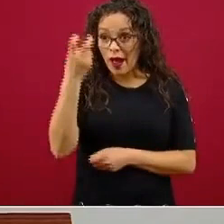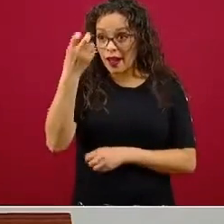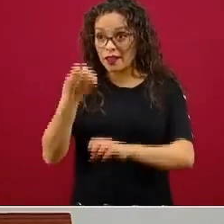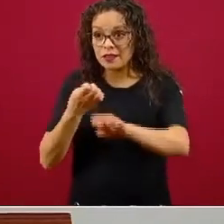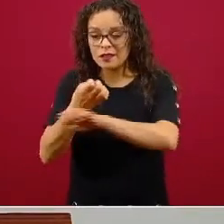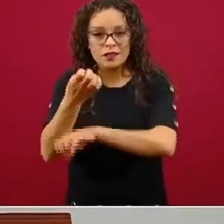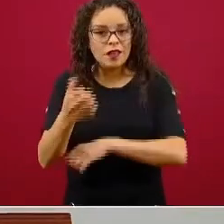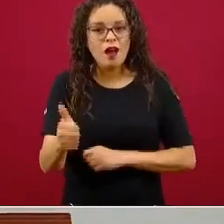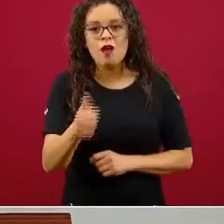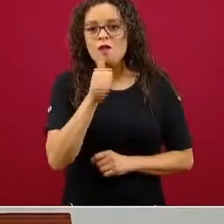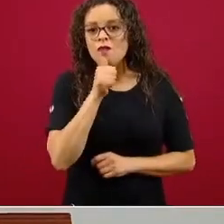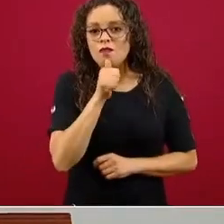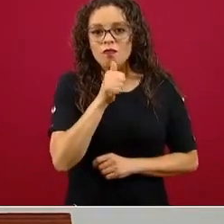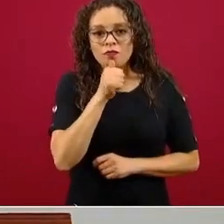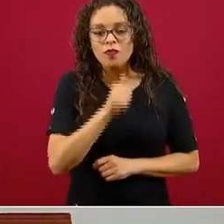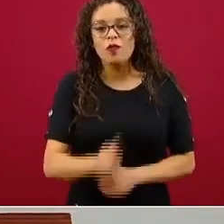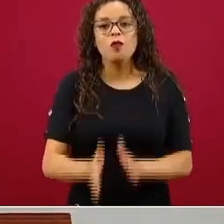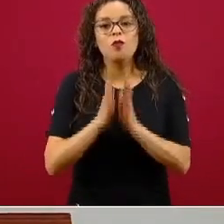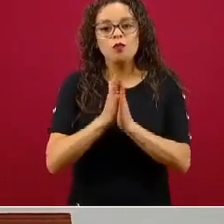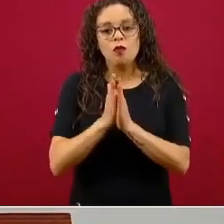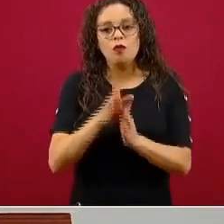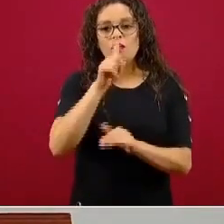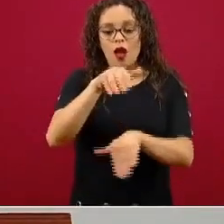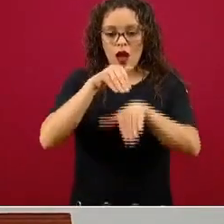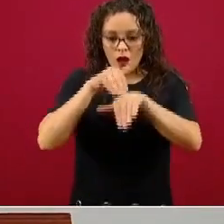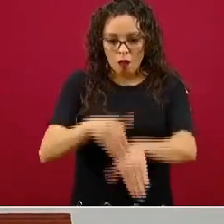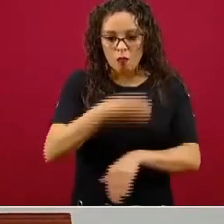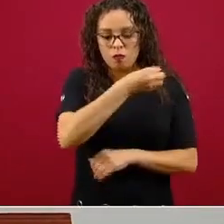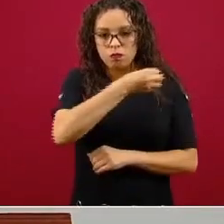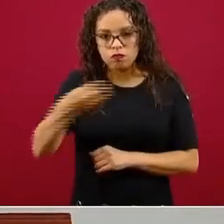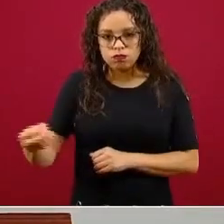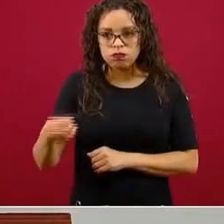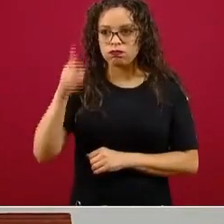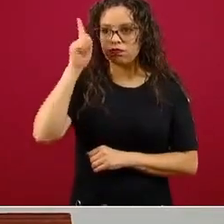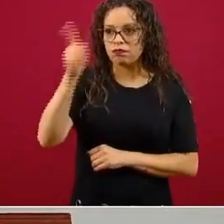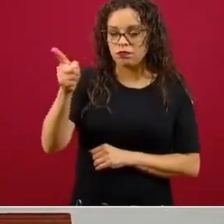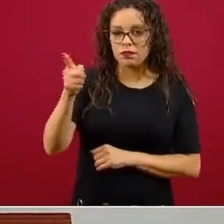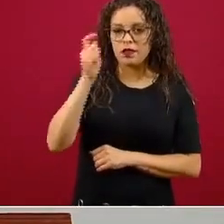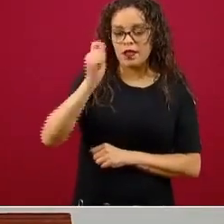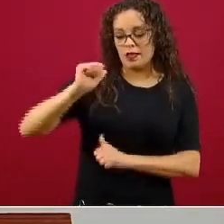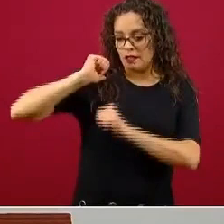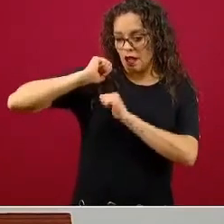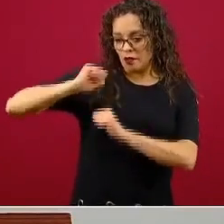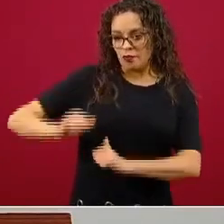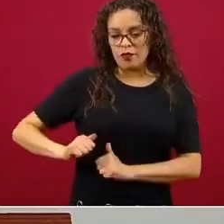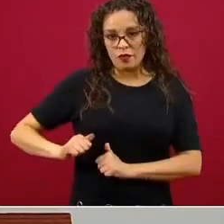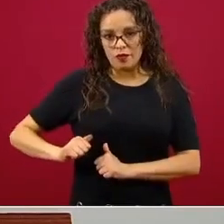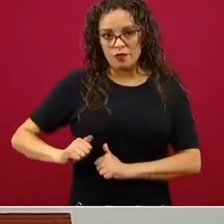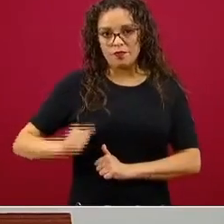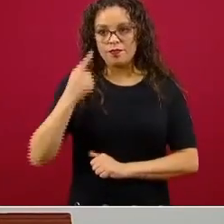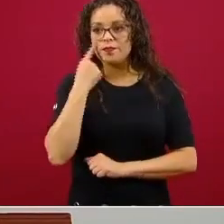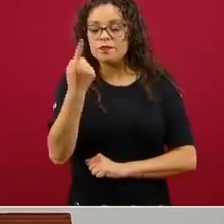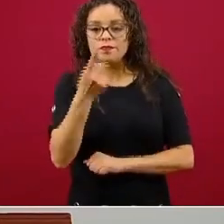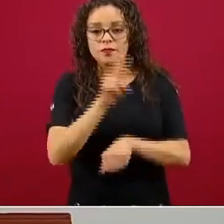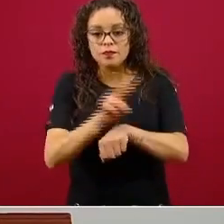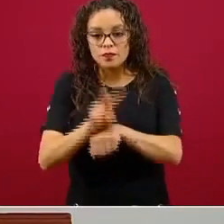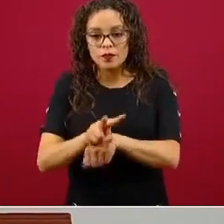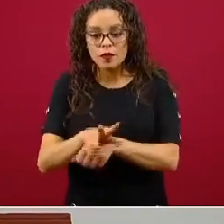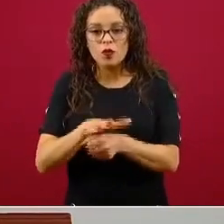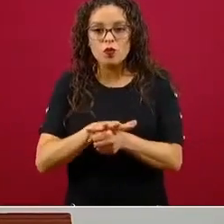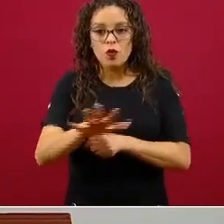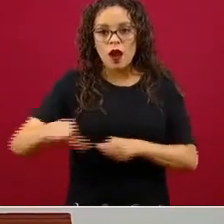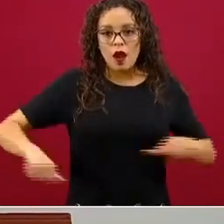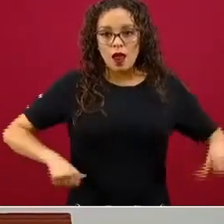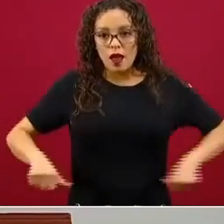Hay que hacer caso a las autoridades. Hay que revisar las actividades que sí se pueden hacer y que no se pueden hacer